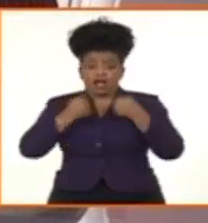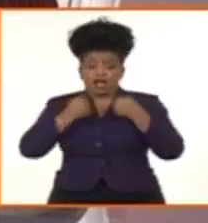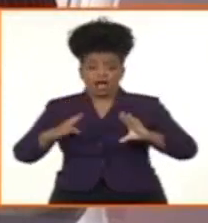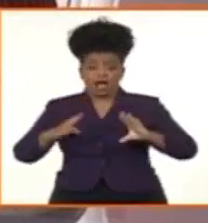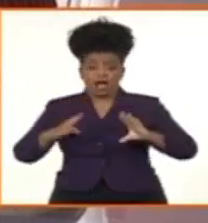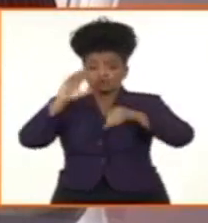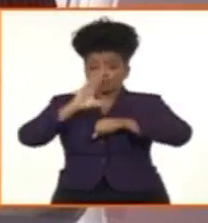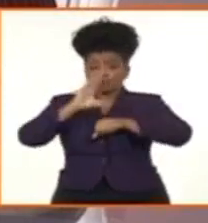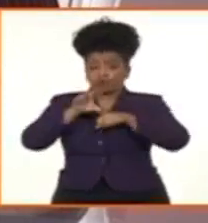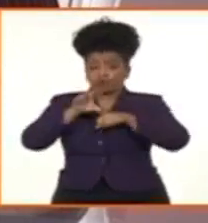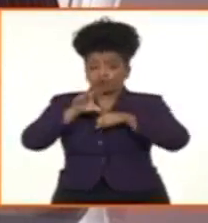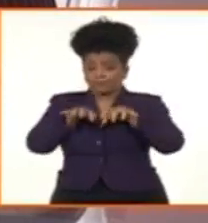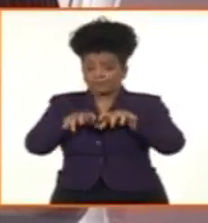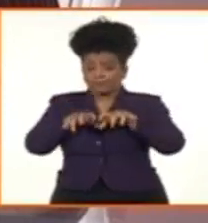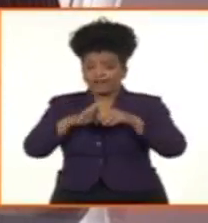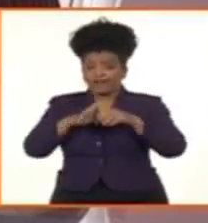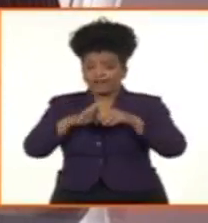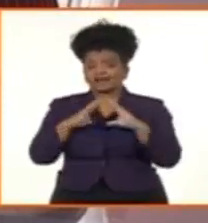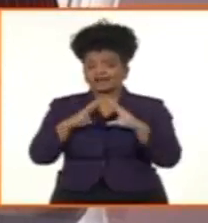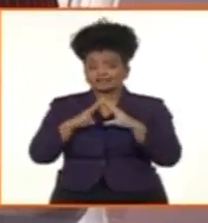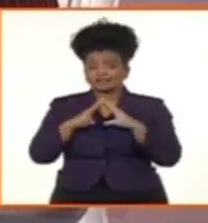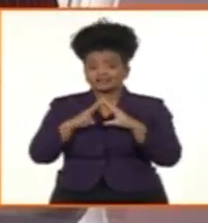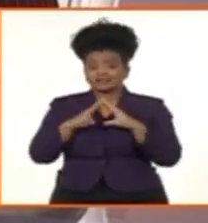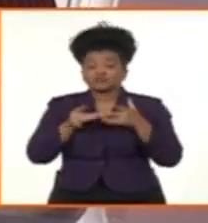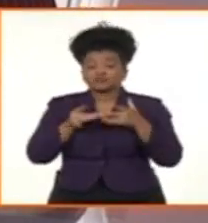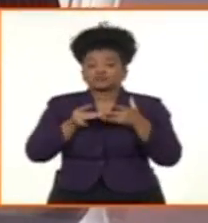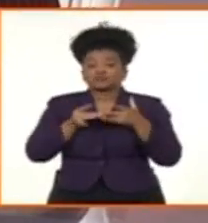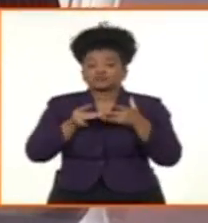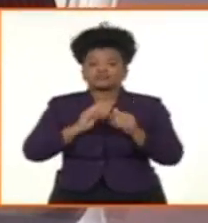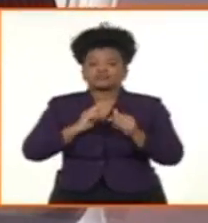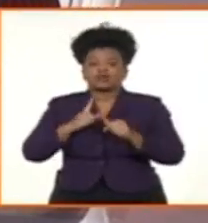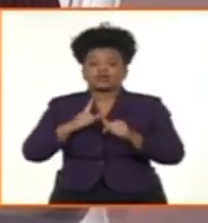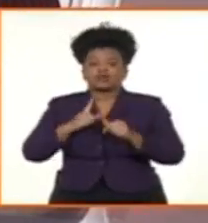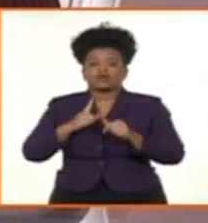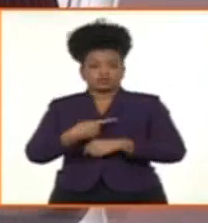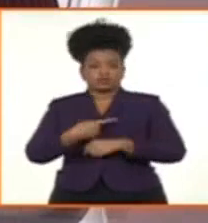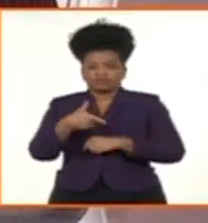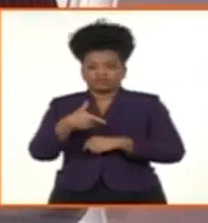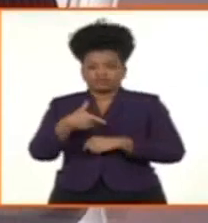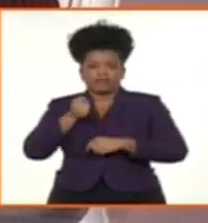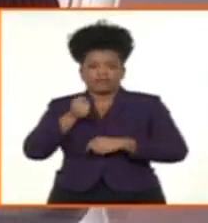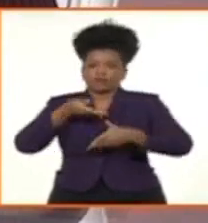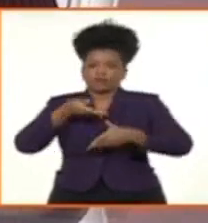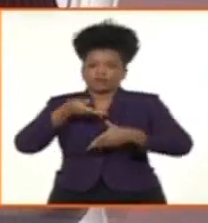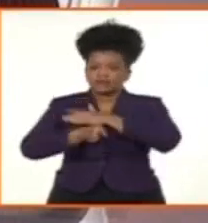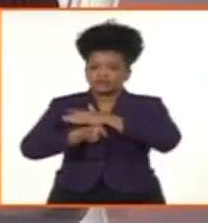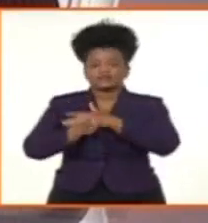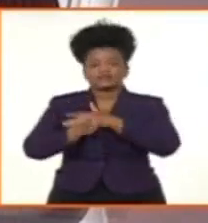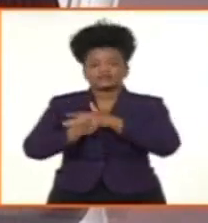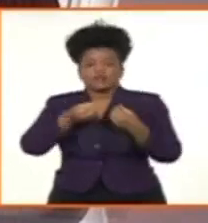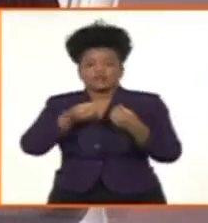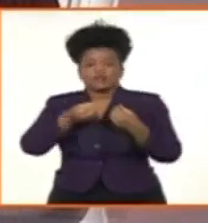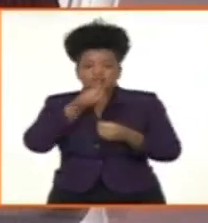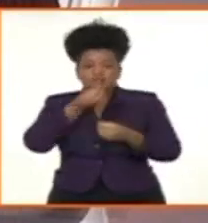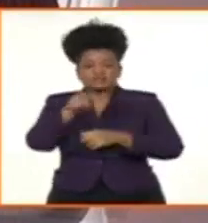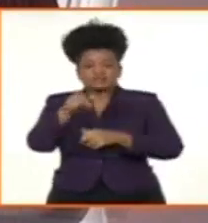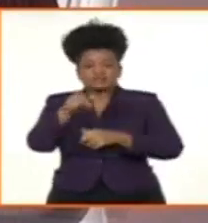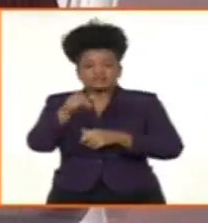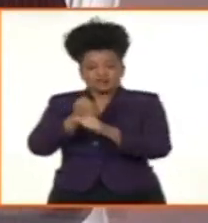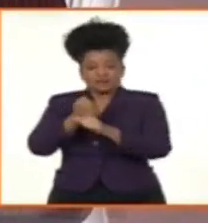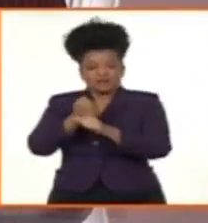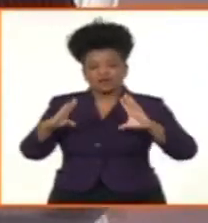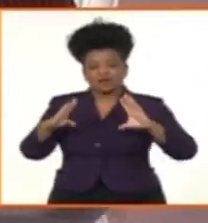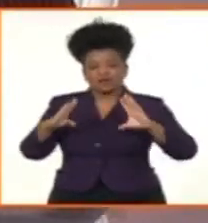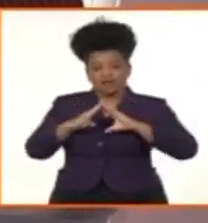hubiéramos tenido el acceso que se desarrolló en ese tiempo, cómo se hubiera podido garantizar con la continuidad de la gestión del gobierno y la